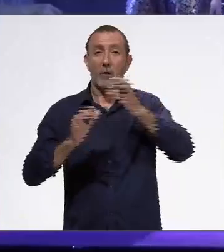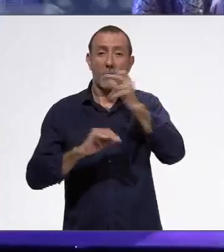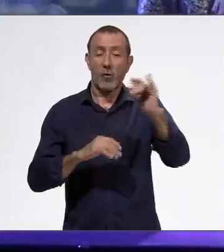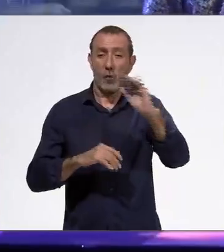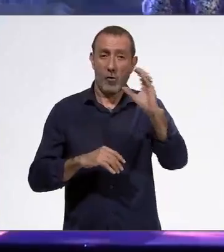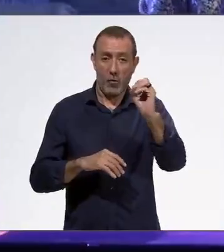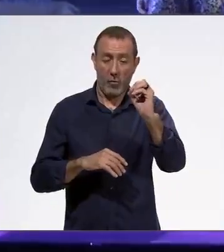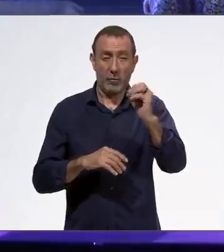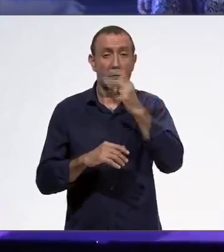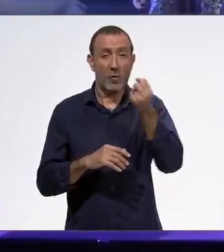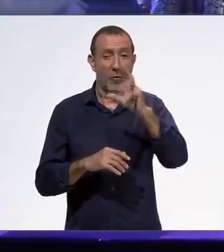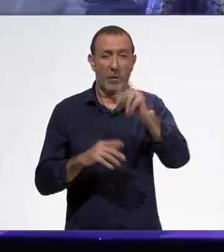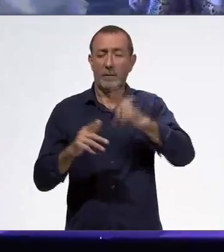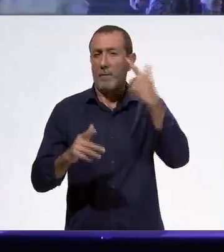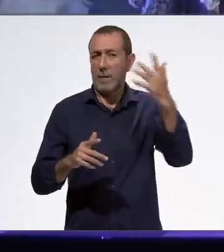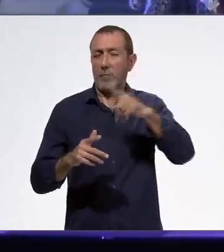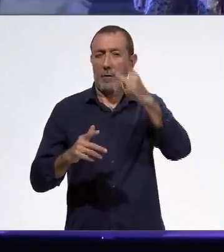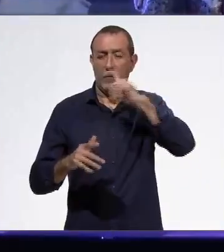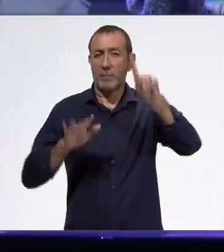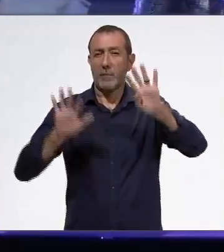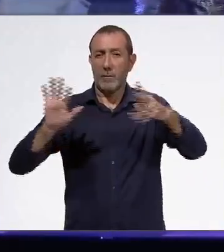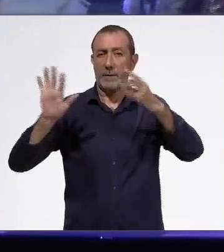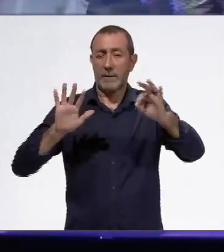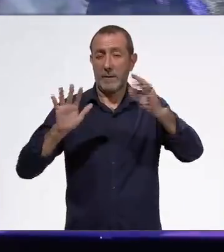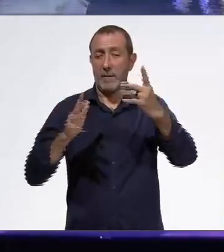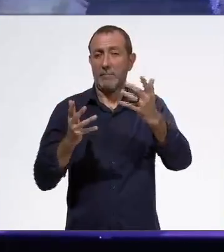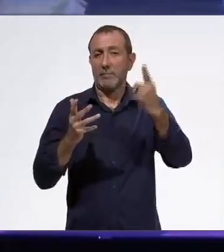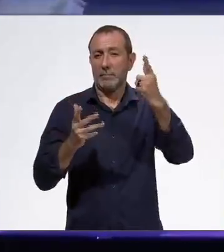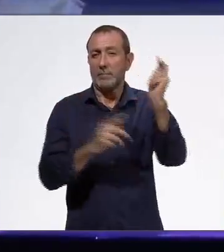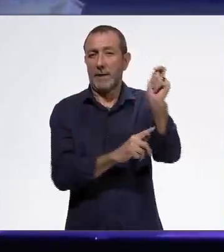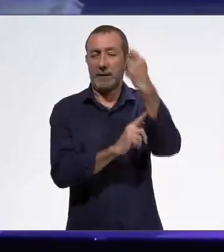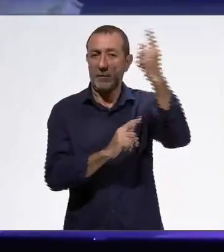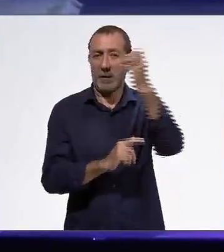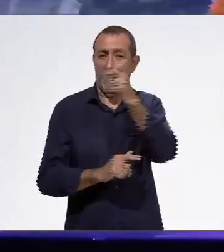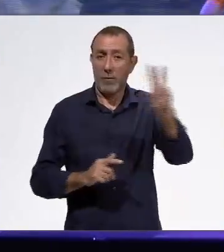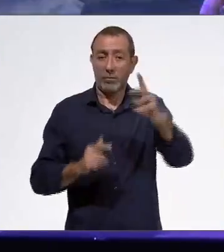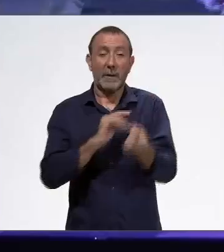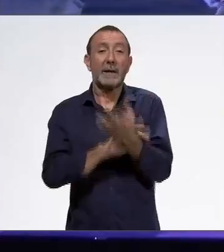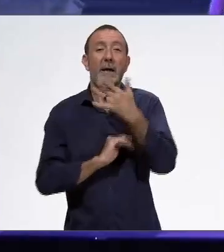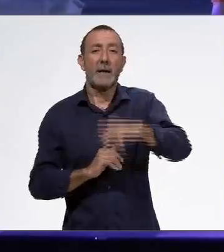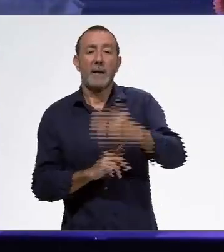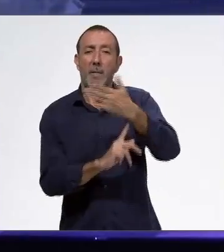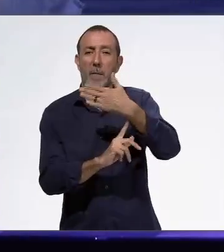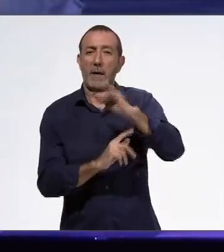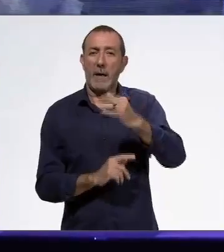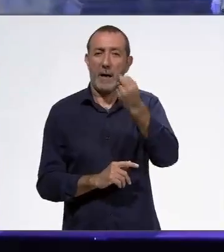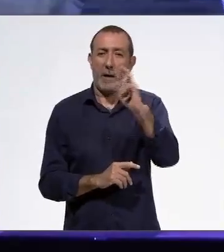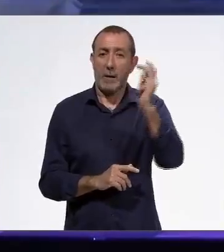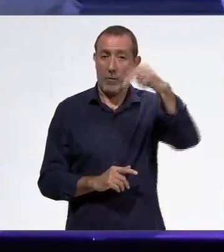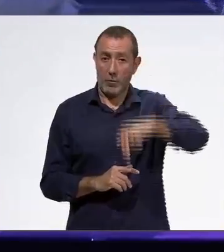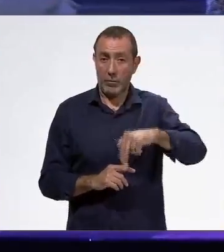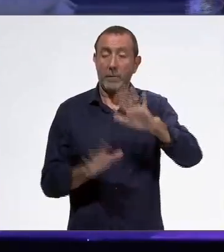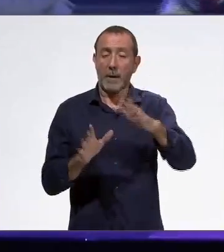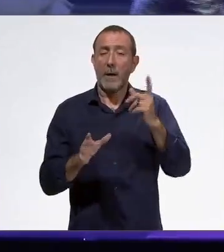el famoso montaje de los años 70 que triunfo en Broadway creado Por Emilio Aragón y Antonio Banderas que en esta ocasión no